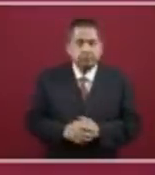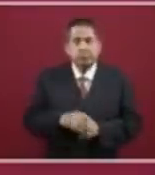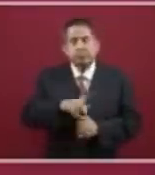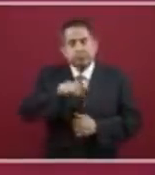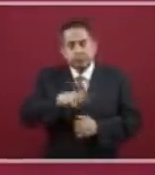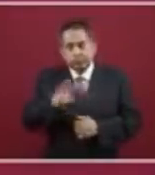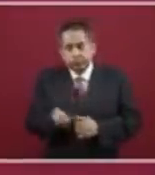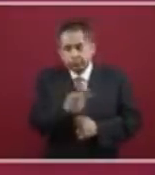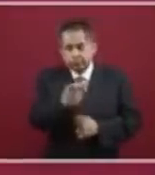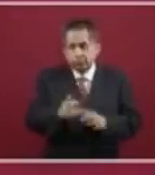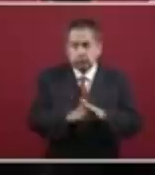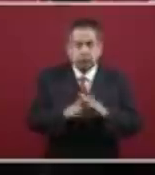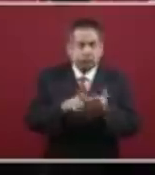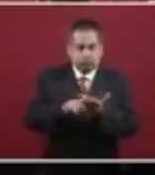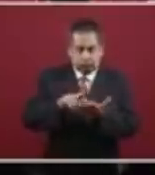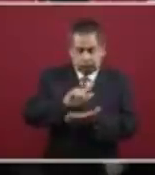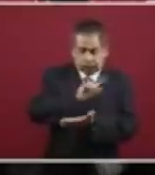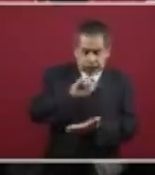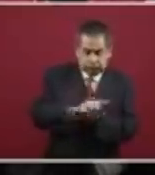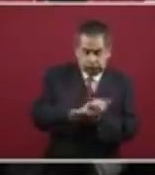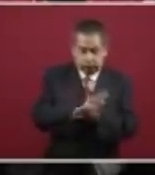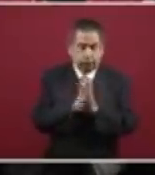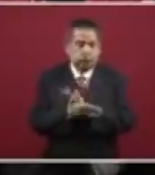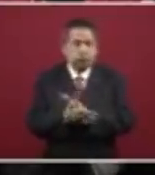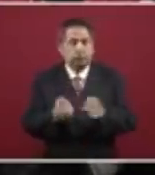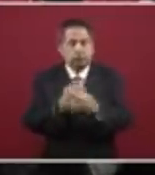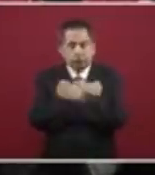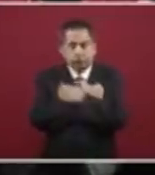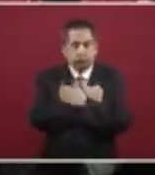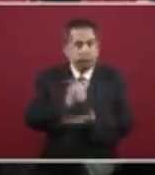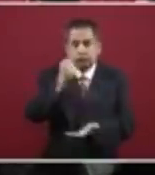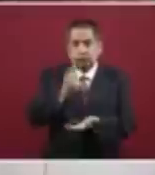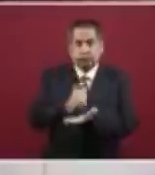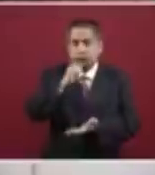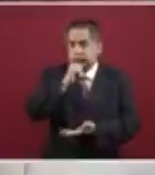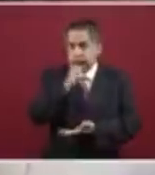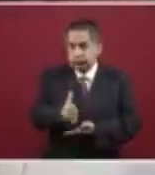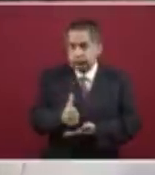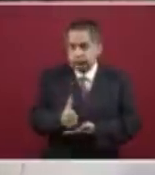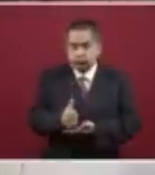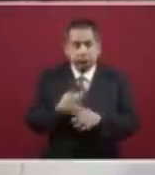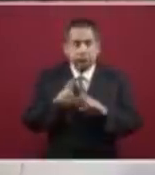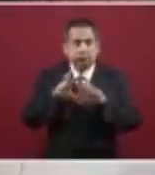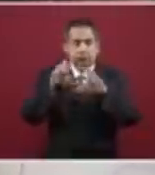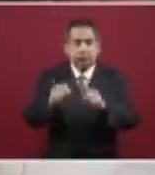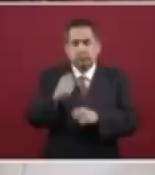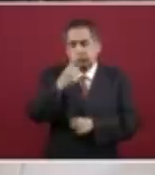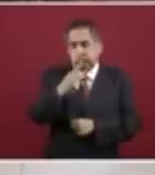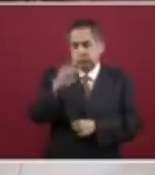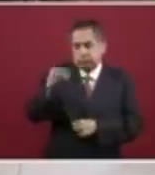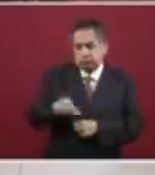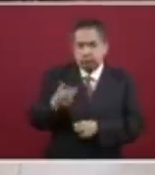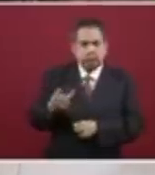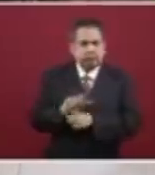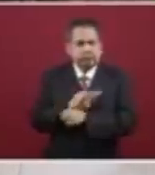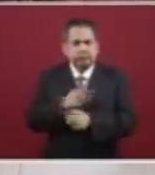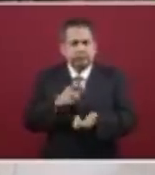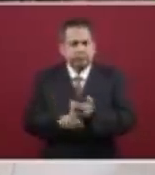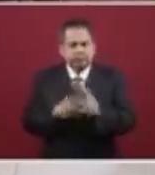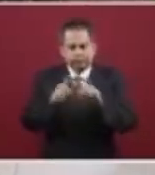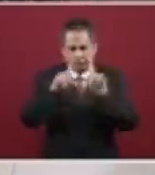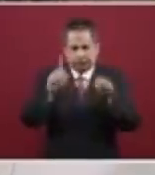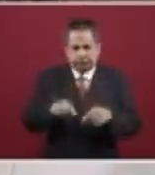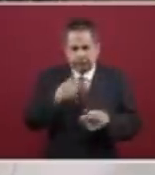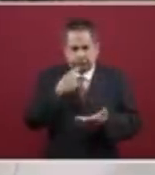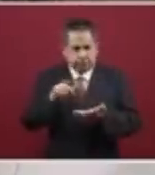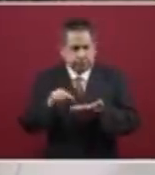en cuanto a la reforma educativa, dado que no fue aprobada, no alcanzó la mayoría, ¿qué va a pasar con el memorándum? ¿Este